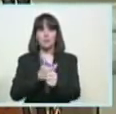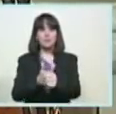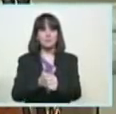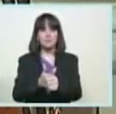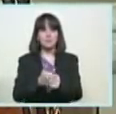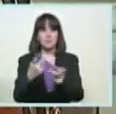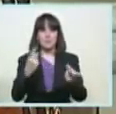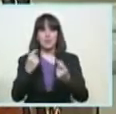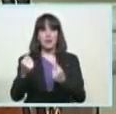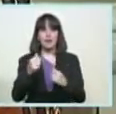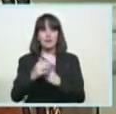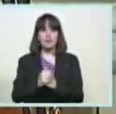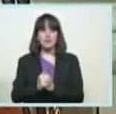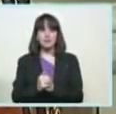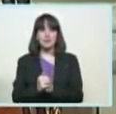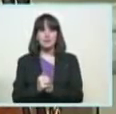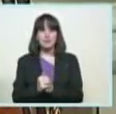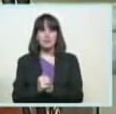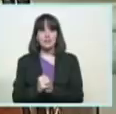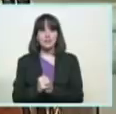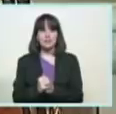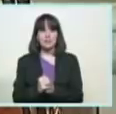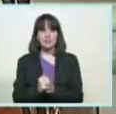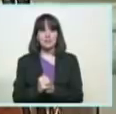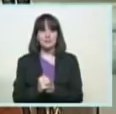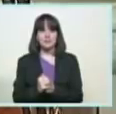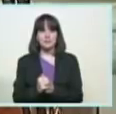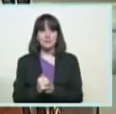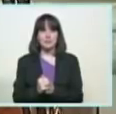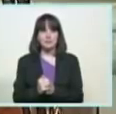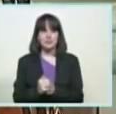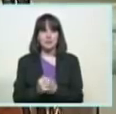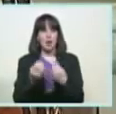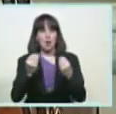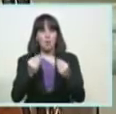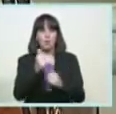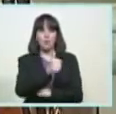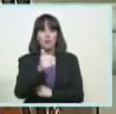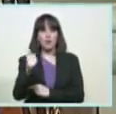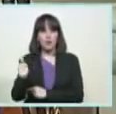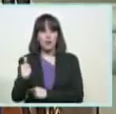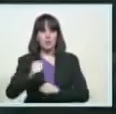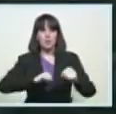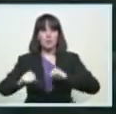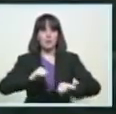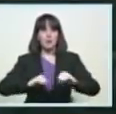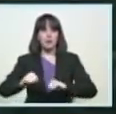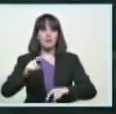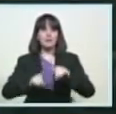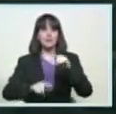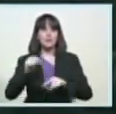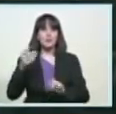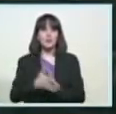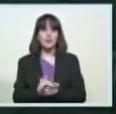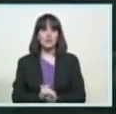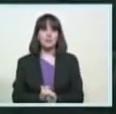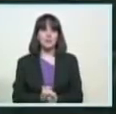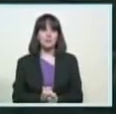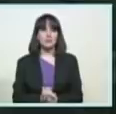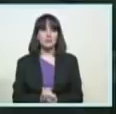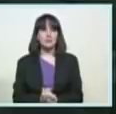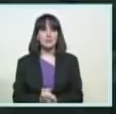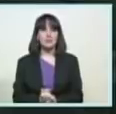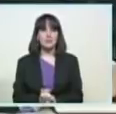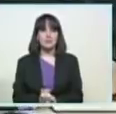financiera de cada cuenta de cada movimiento de cada importación de hecho